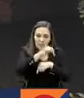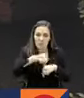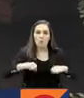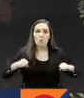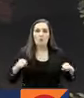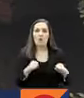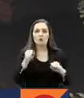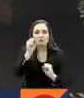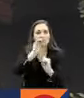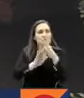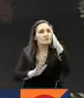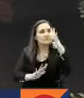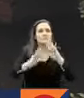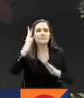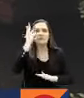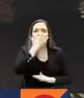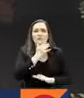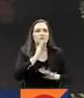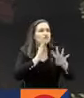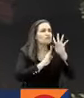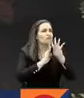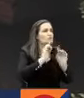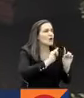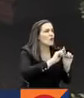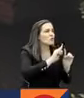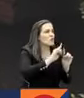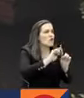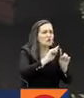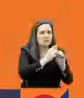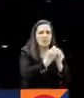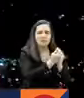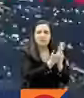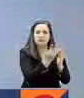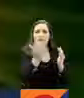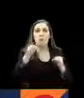una de las mejores colecciones de flora que tenemos en Bogotá.